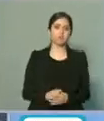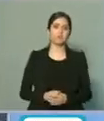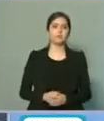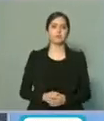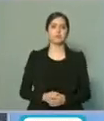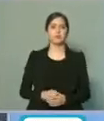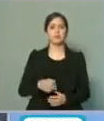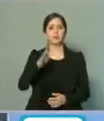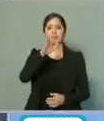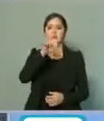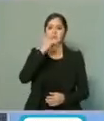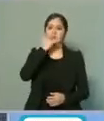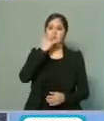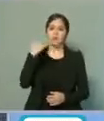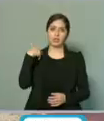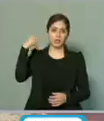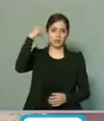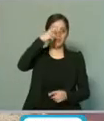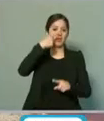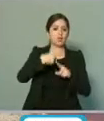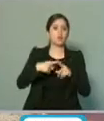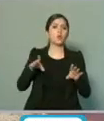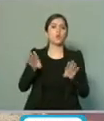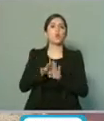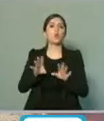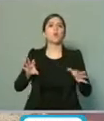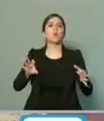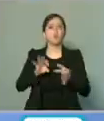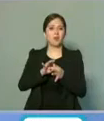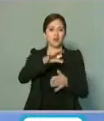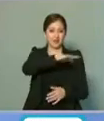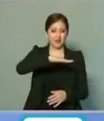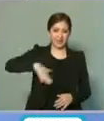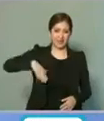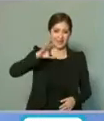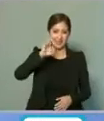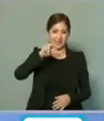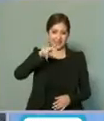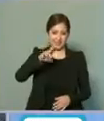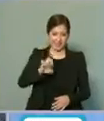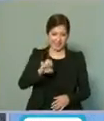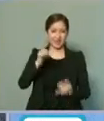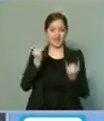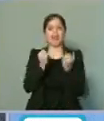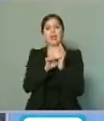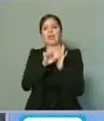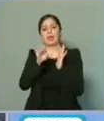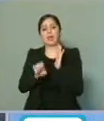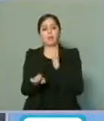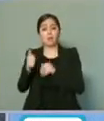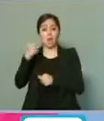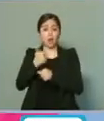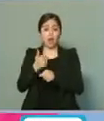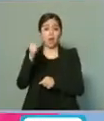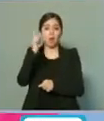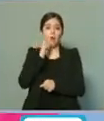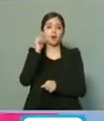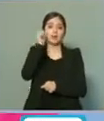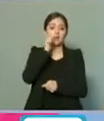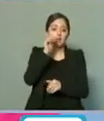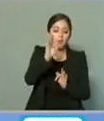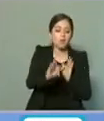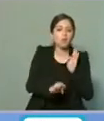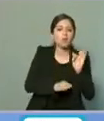papel, porque me parece perfecto como lo dice Enrique, porque de repente también las abuelas, como siempre dicen, son consentidoras, entonces los